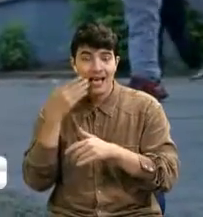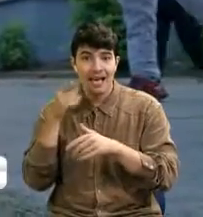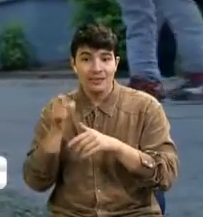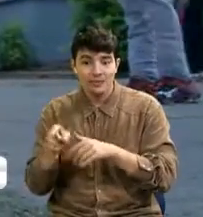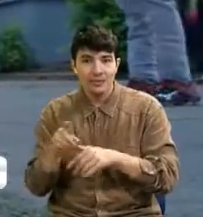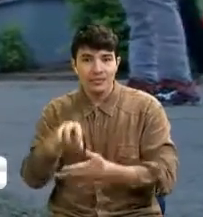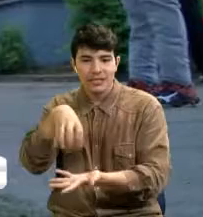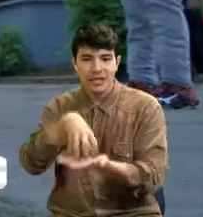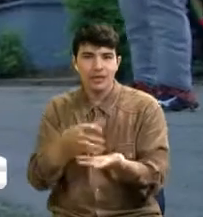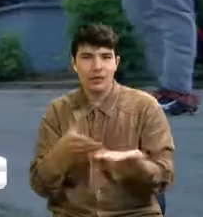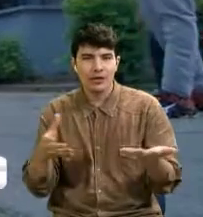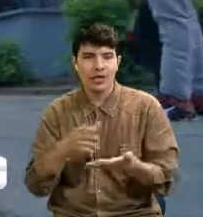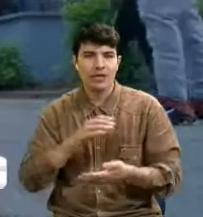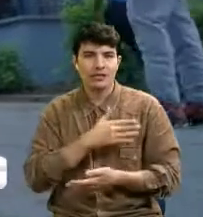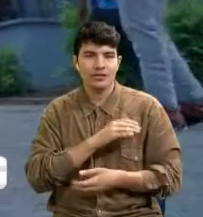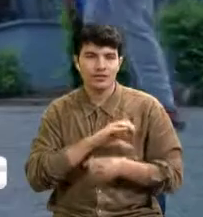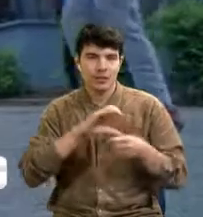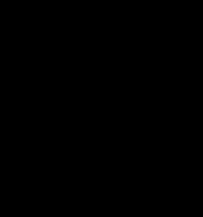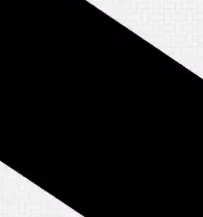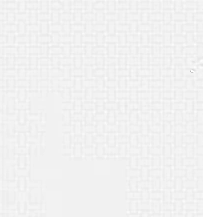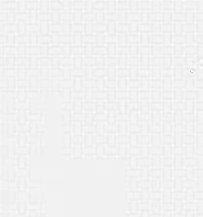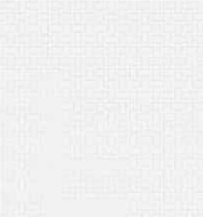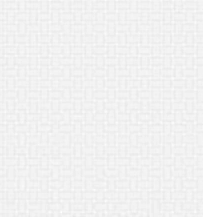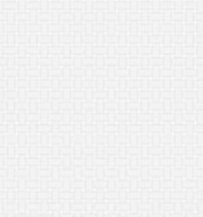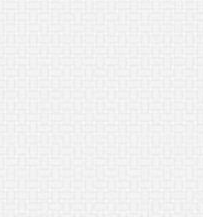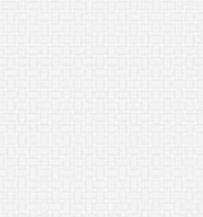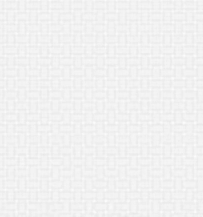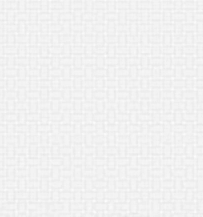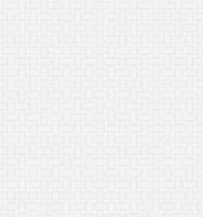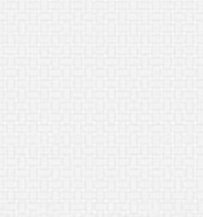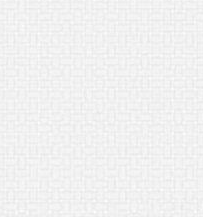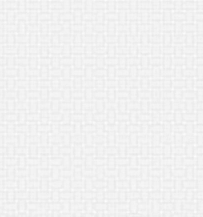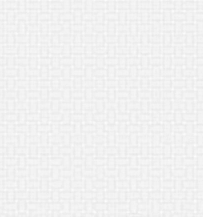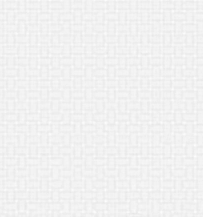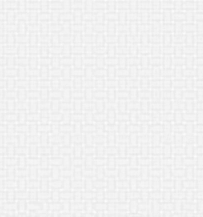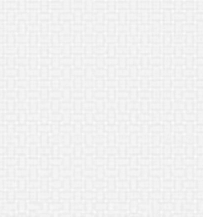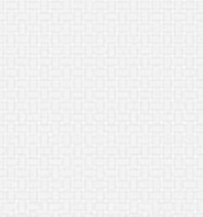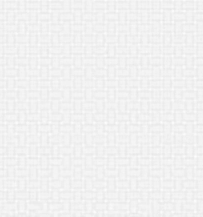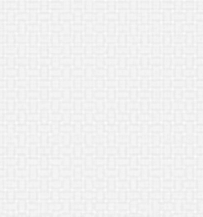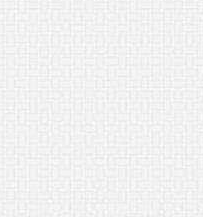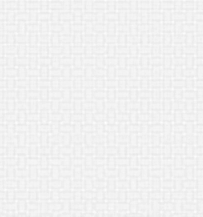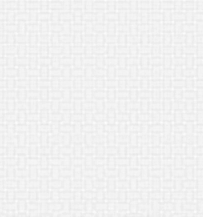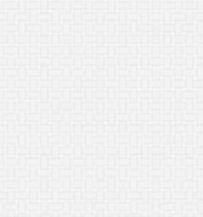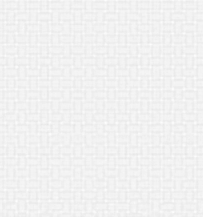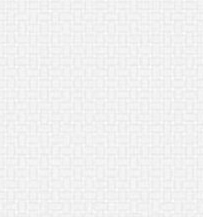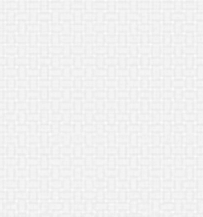tendrán como sede la ciudad de Cochabamba, Bolivia. Canaltro.com